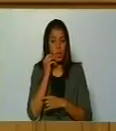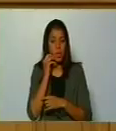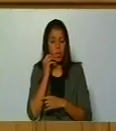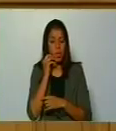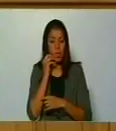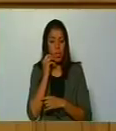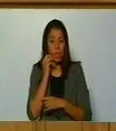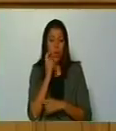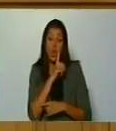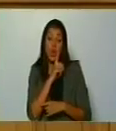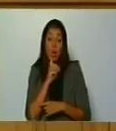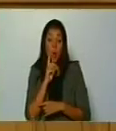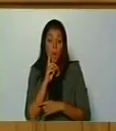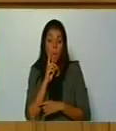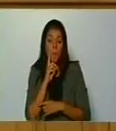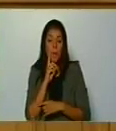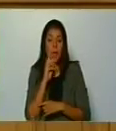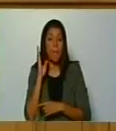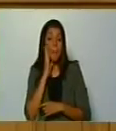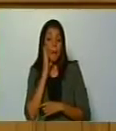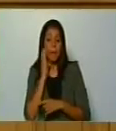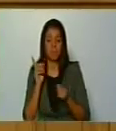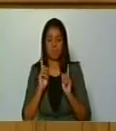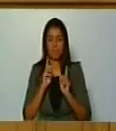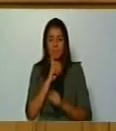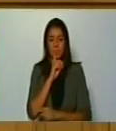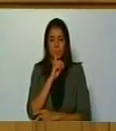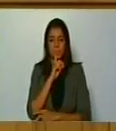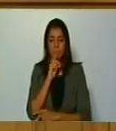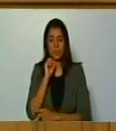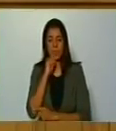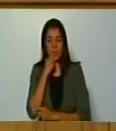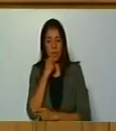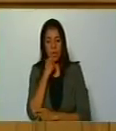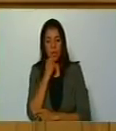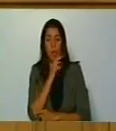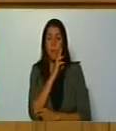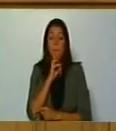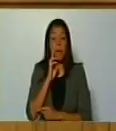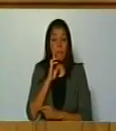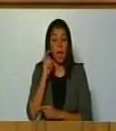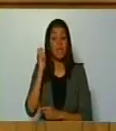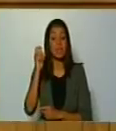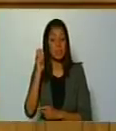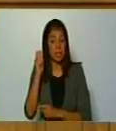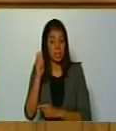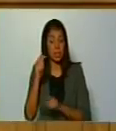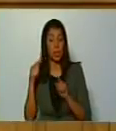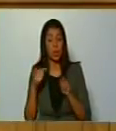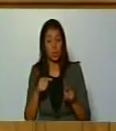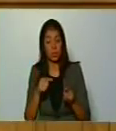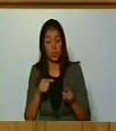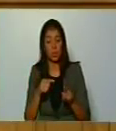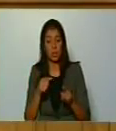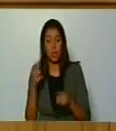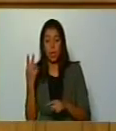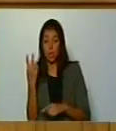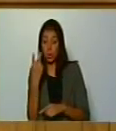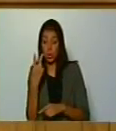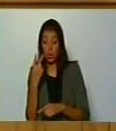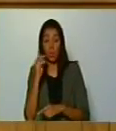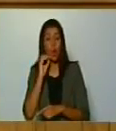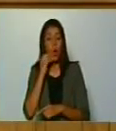reservar obviamente los nombres de cada uno de ellos porque son, la madre es testigo protegido y los adolescentes